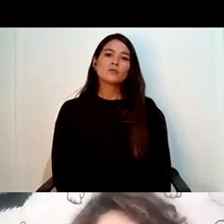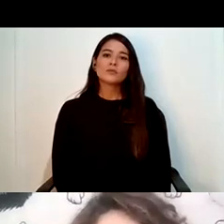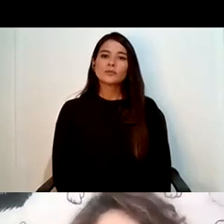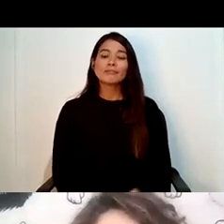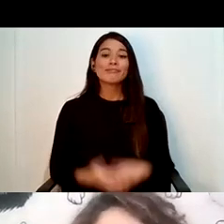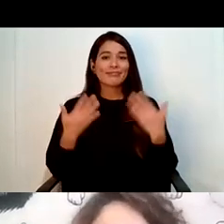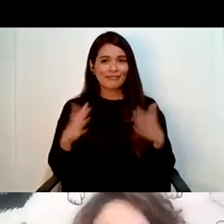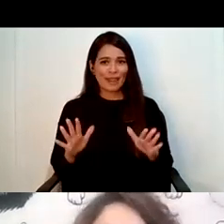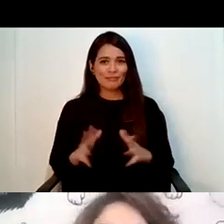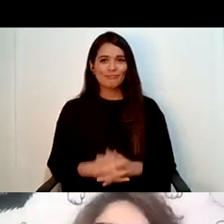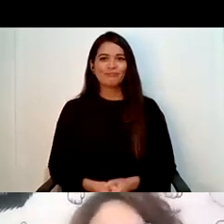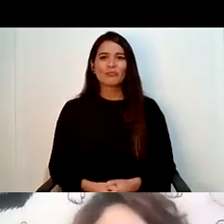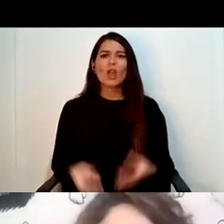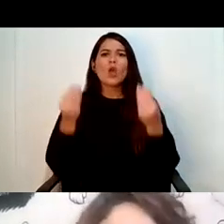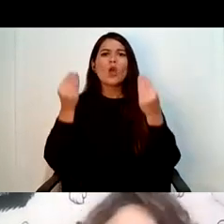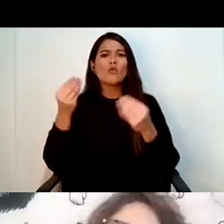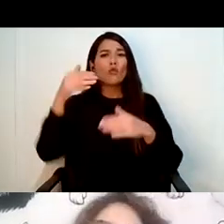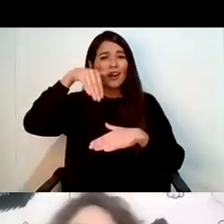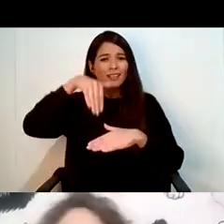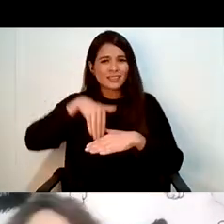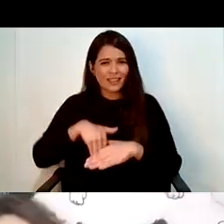Ya. Buenas tardes.